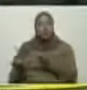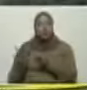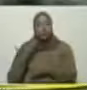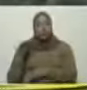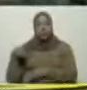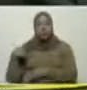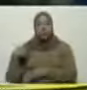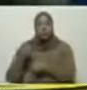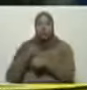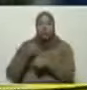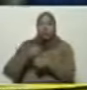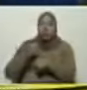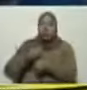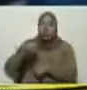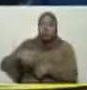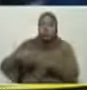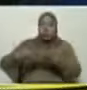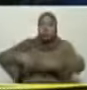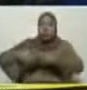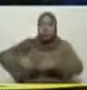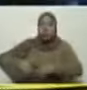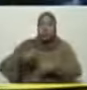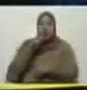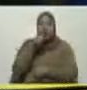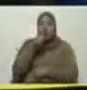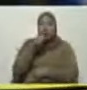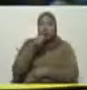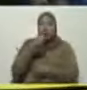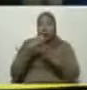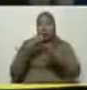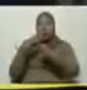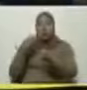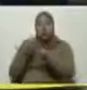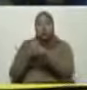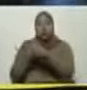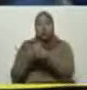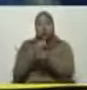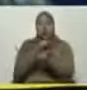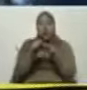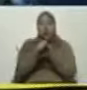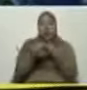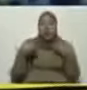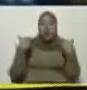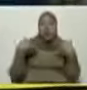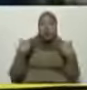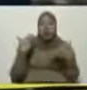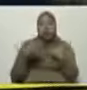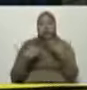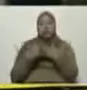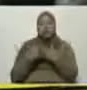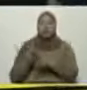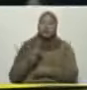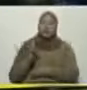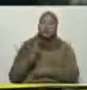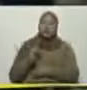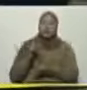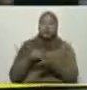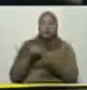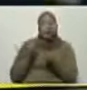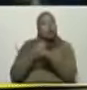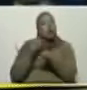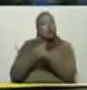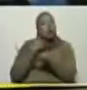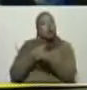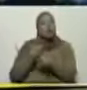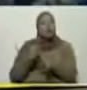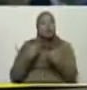los trabajadores esta importante hidrológica un ambiente de júbilo un ambiente de alegría yos cóm se lanzaba a estos trabajadores que